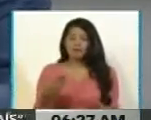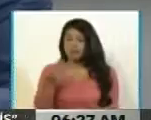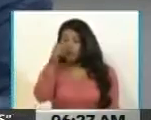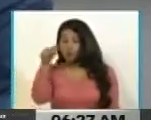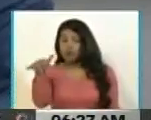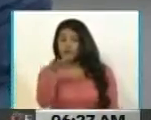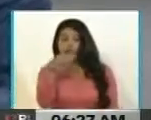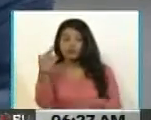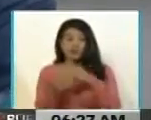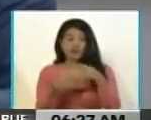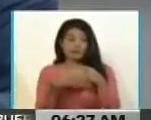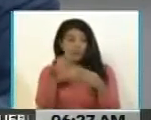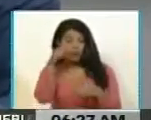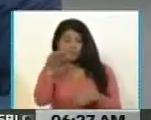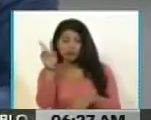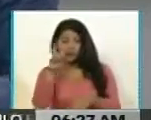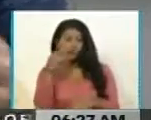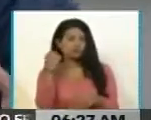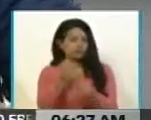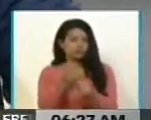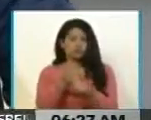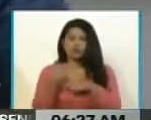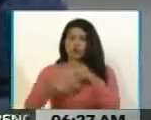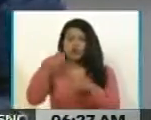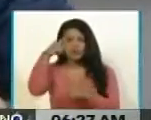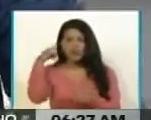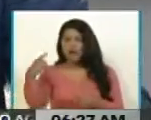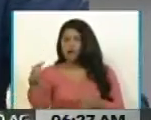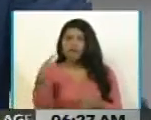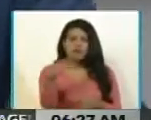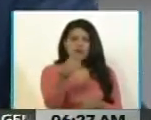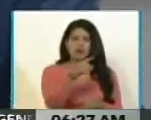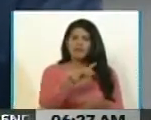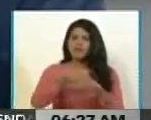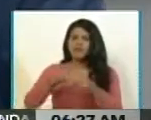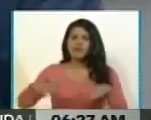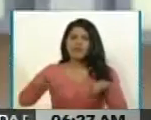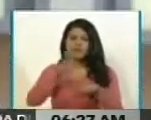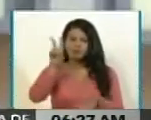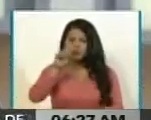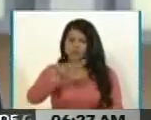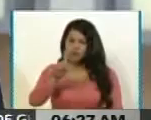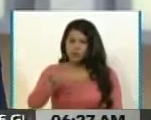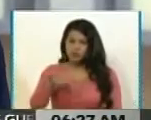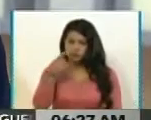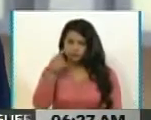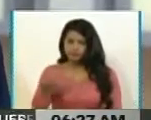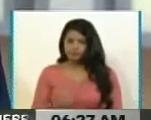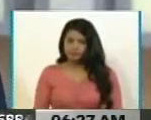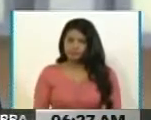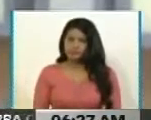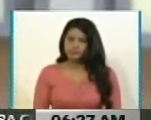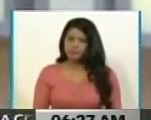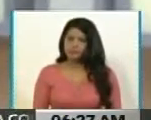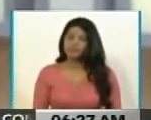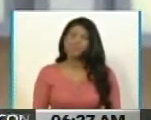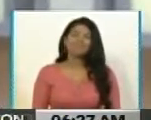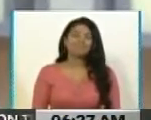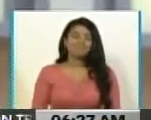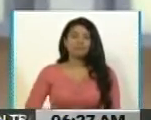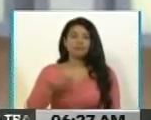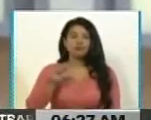venezolano es un hecho cotidiano, es un hecho que se está dando masivamente en diversas partes del país. Yo creo creo que ahí tenemos una convocatoria